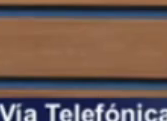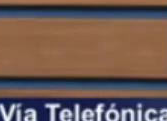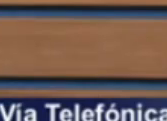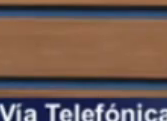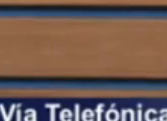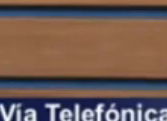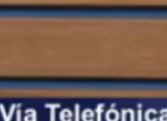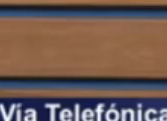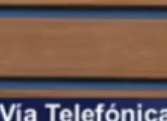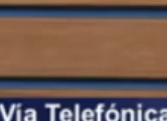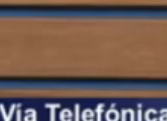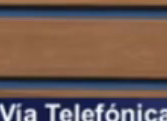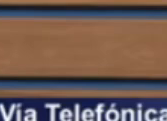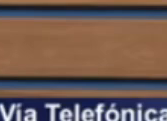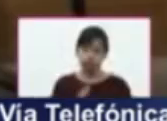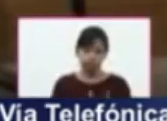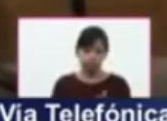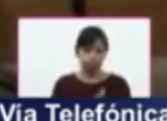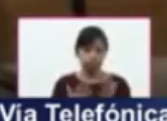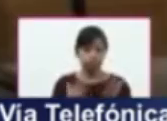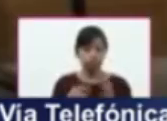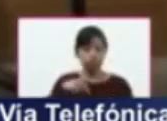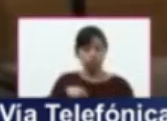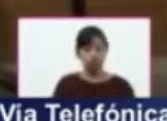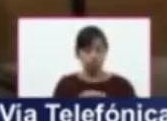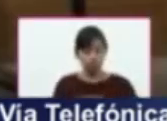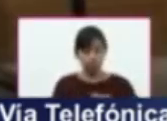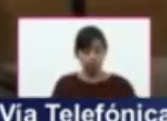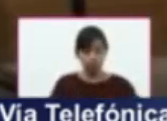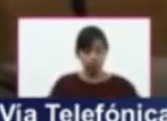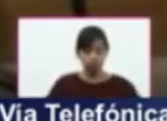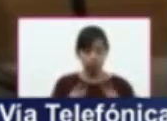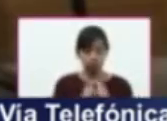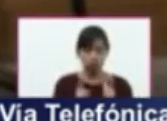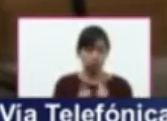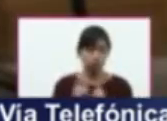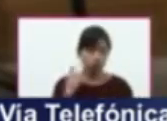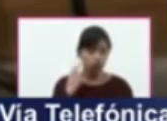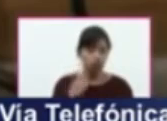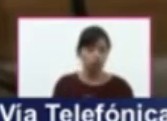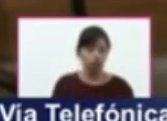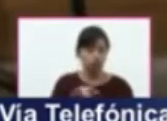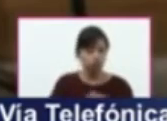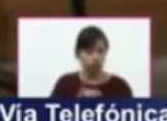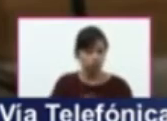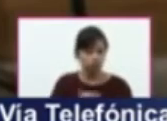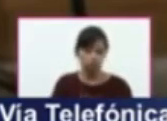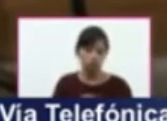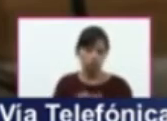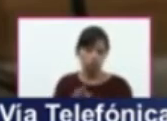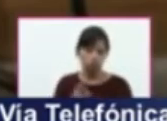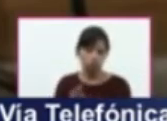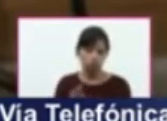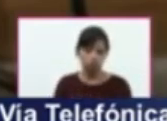Palacios, el señor Sergio Sarmiento, el Zuckerman, se darían vuelo dando la